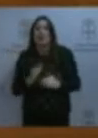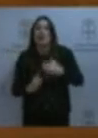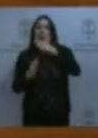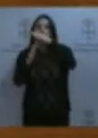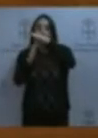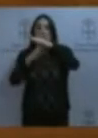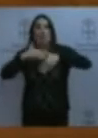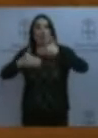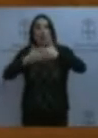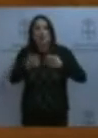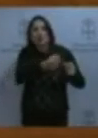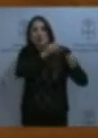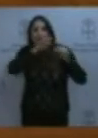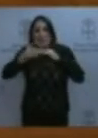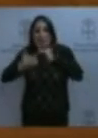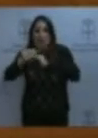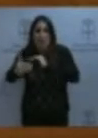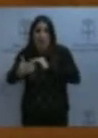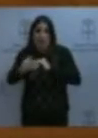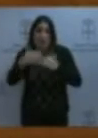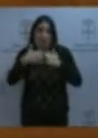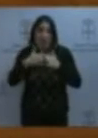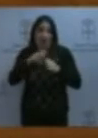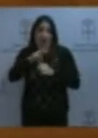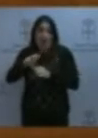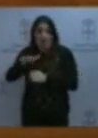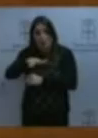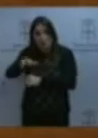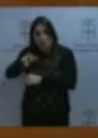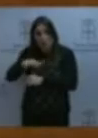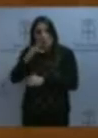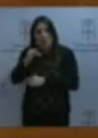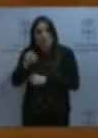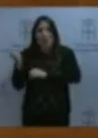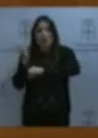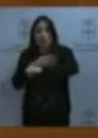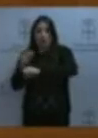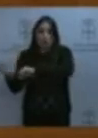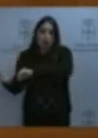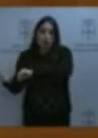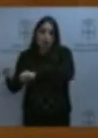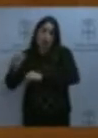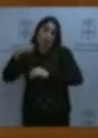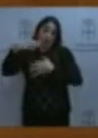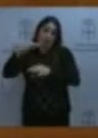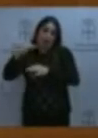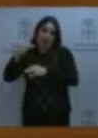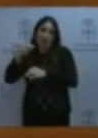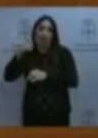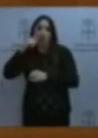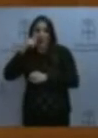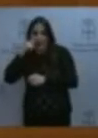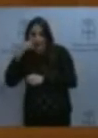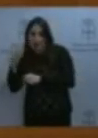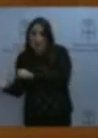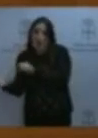del proceso de traslado del archivo de la fábrica de armas de Trubia y a la devolución de sus fondos documentales originales a la ciudad de